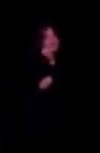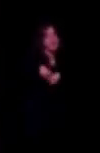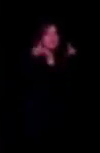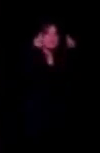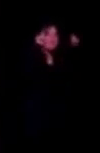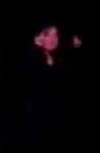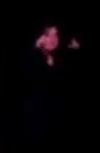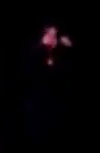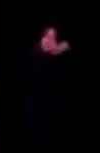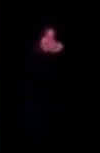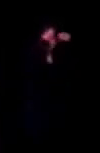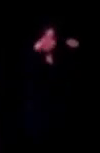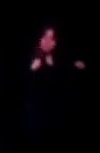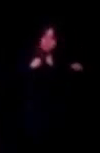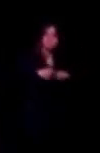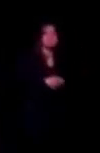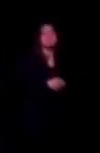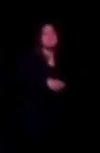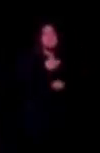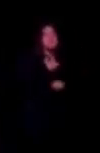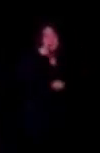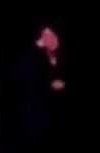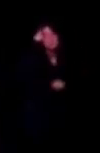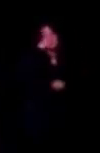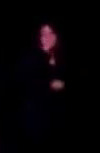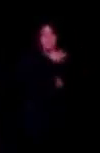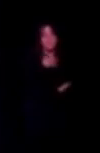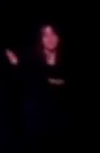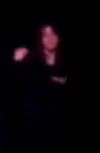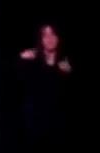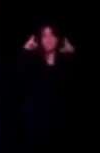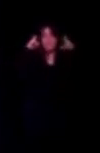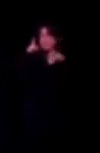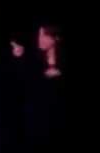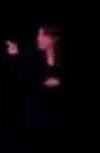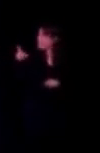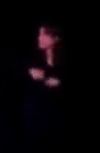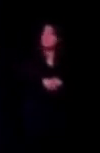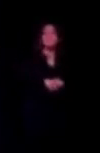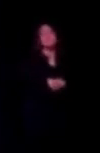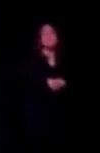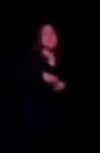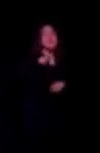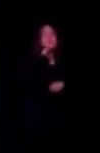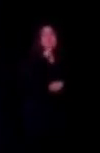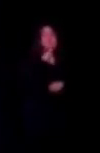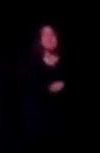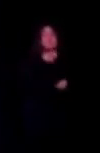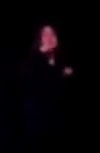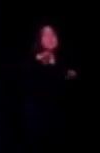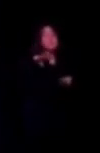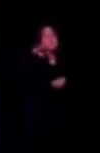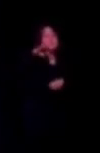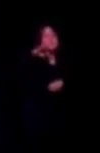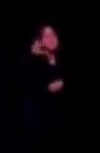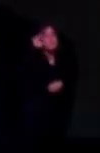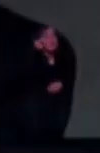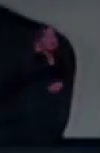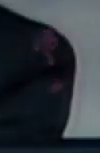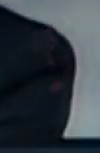educación. Y a mí me recordaba, y por eso pongo esta imagen, releyendo el de la historia de una maestra a raíz de esta